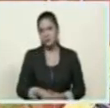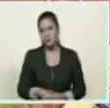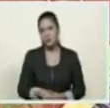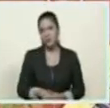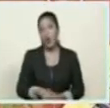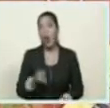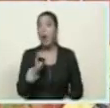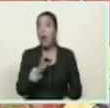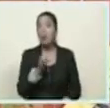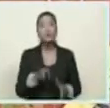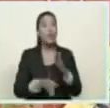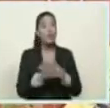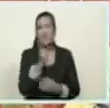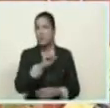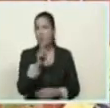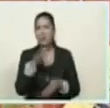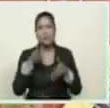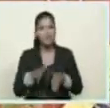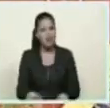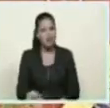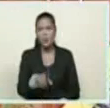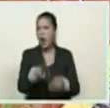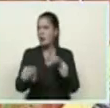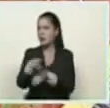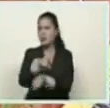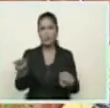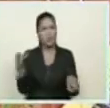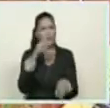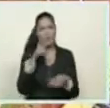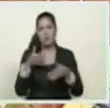o no habían nacido muchos de ustedes